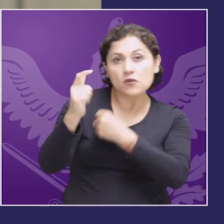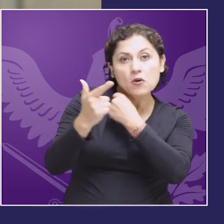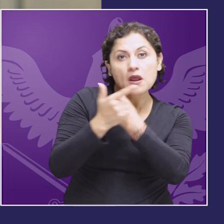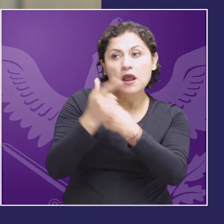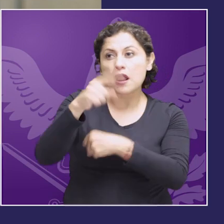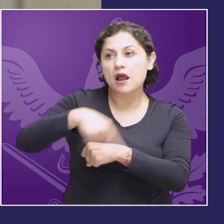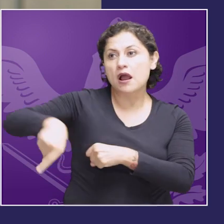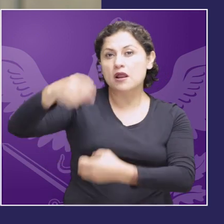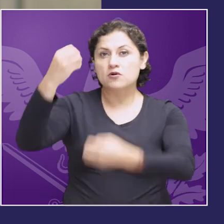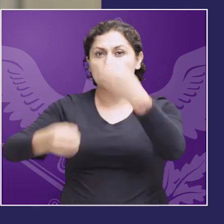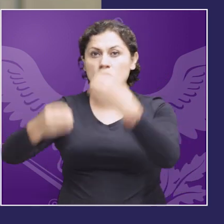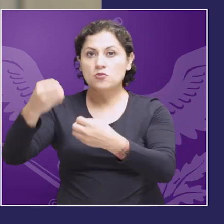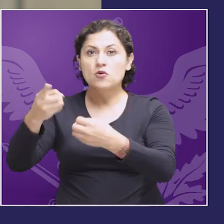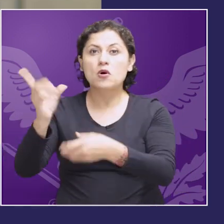creo que